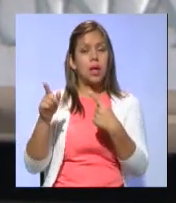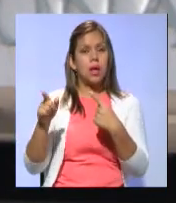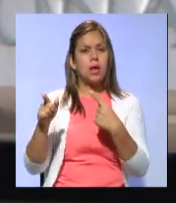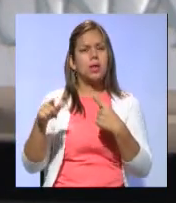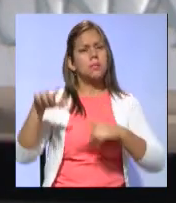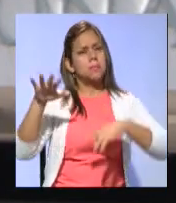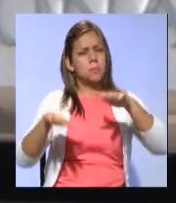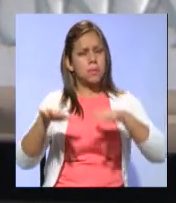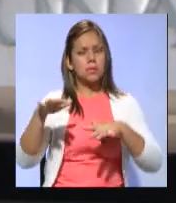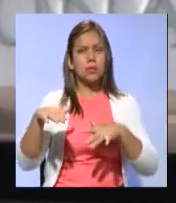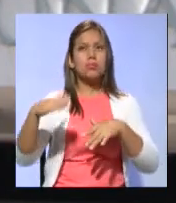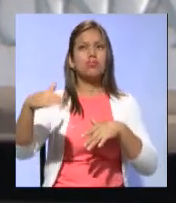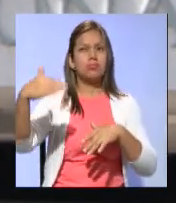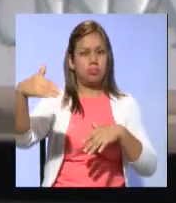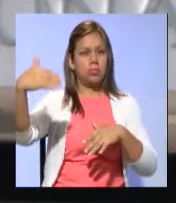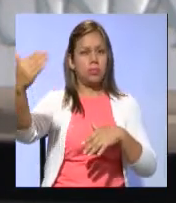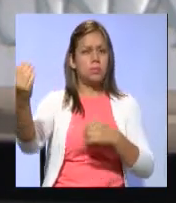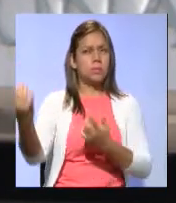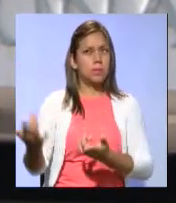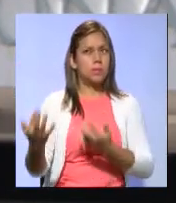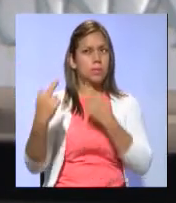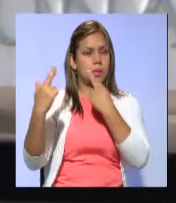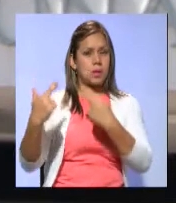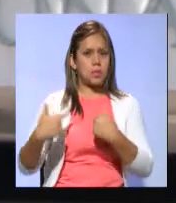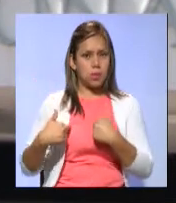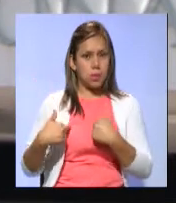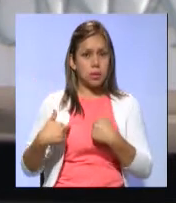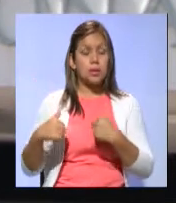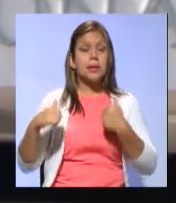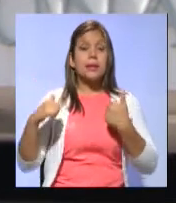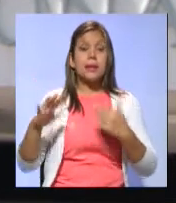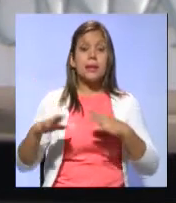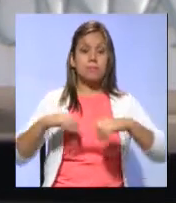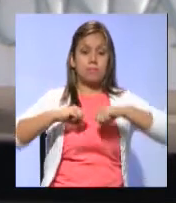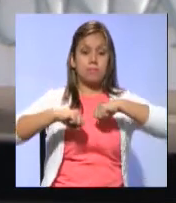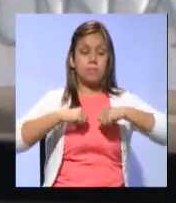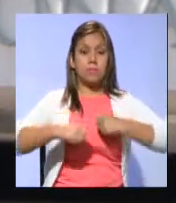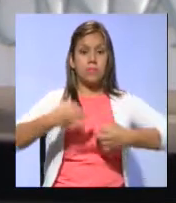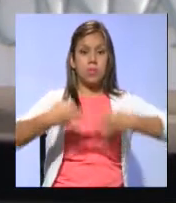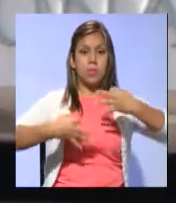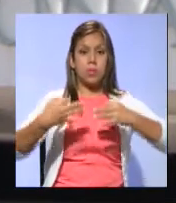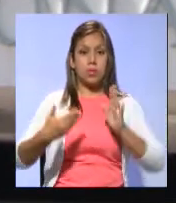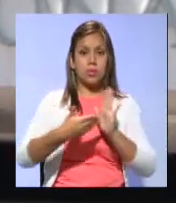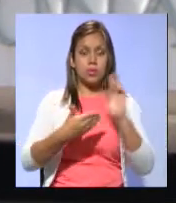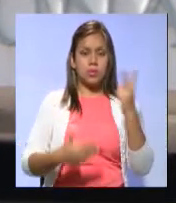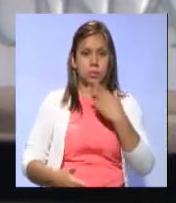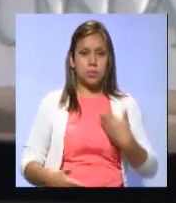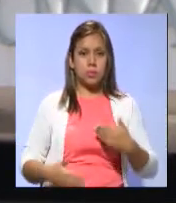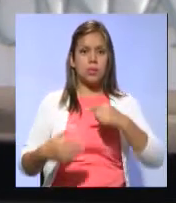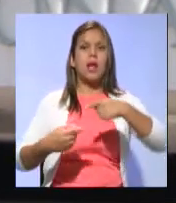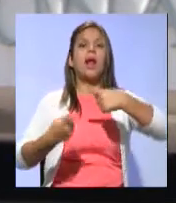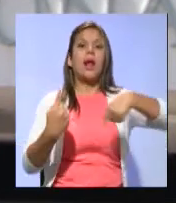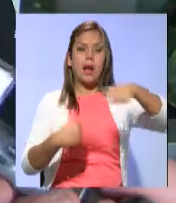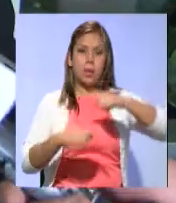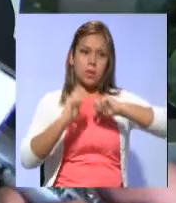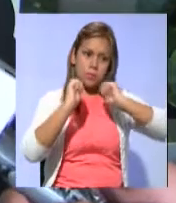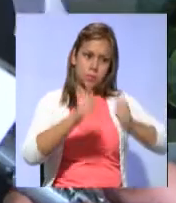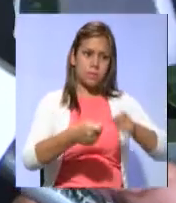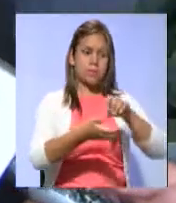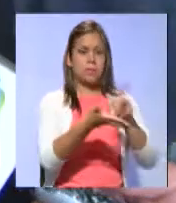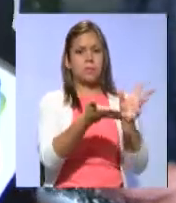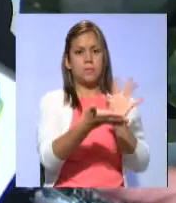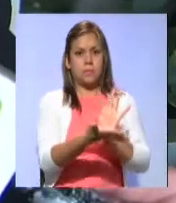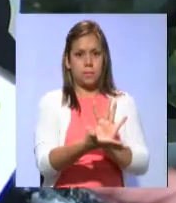los próximos días. Luego, en cuanto al trámite, esta solicitud de juicio político regresará a la Asamblea Nacional.